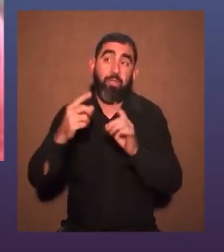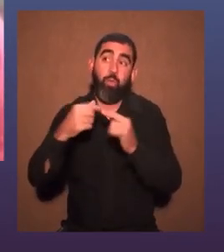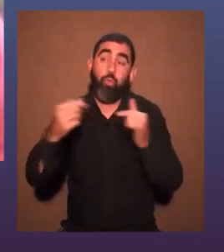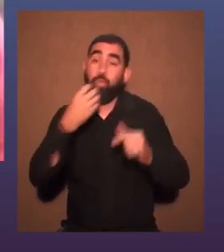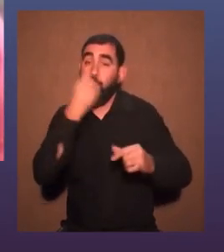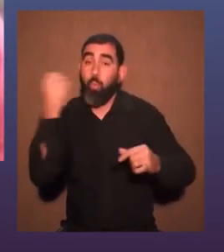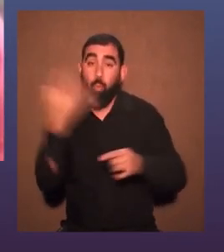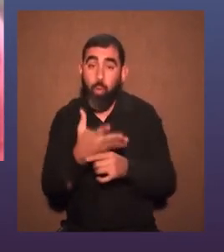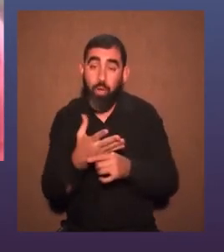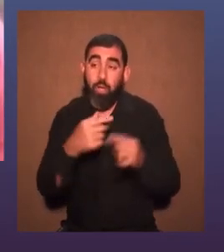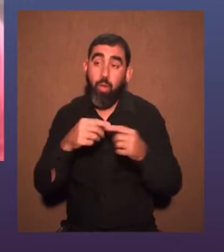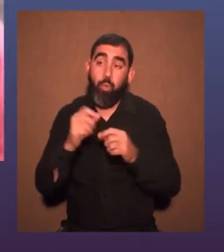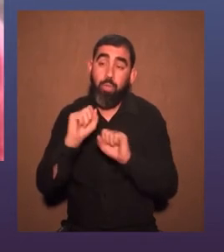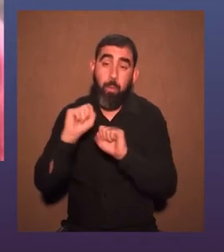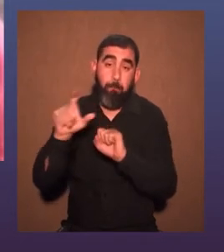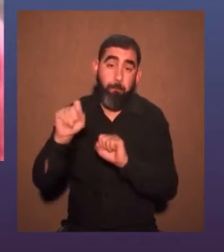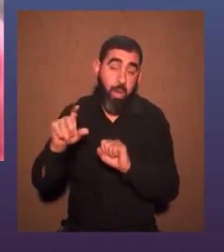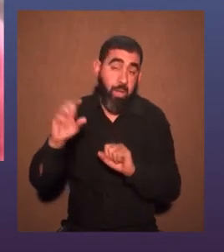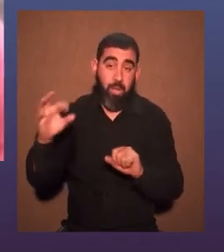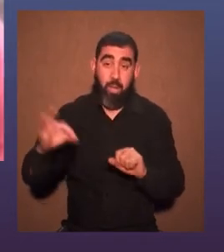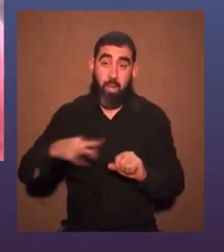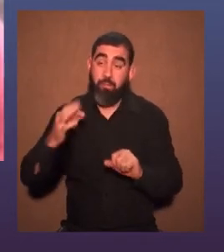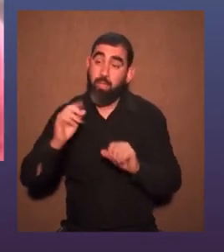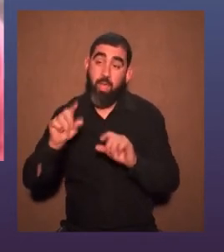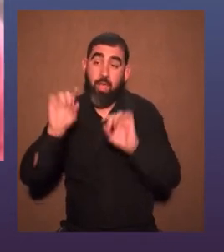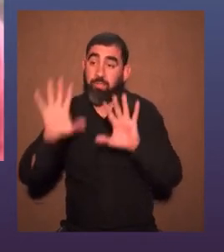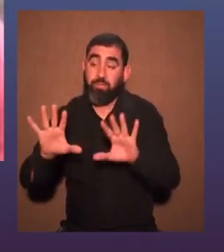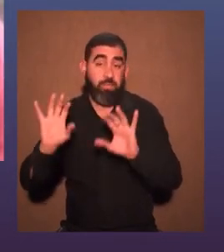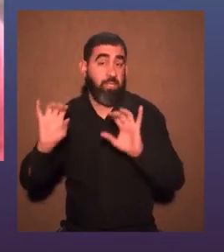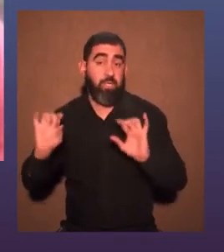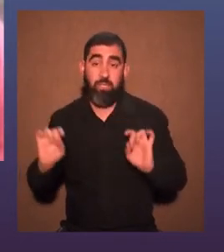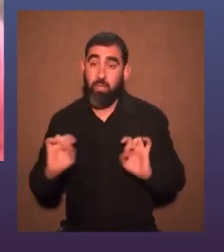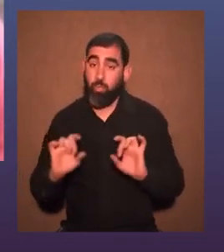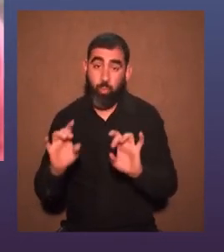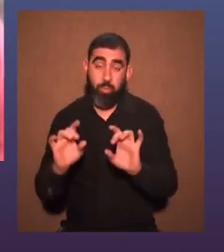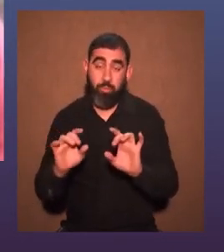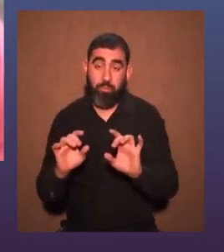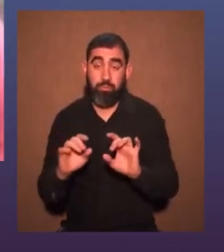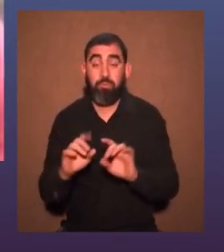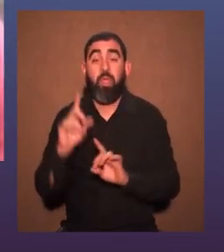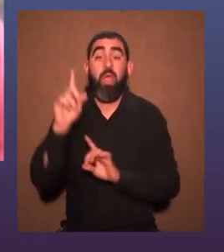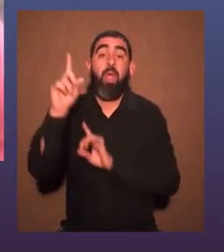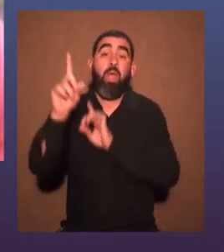cosas buenas y hay cosas malas en la vida y que a veces,